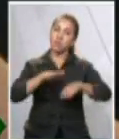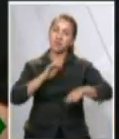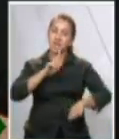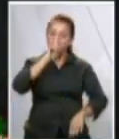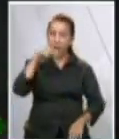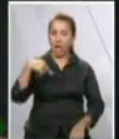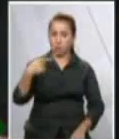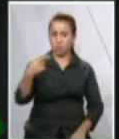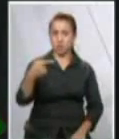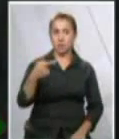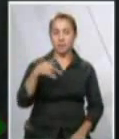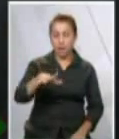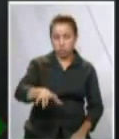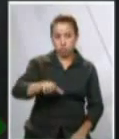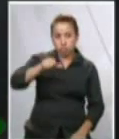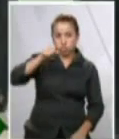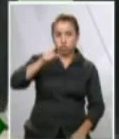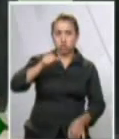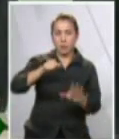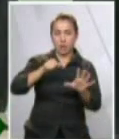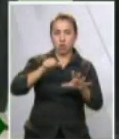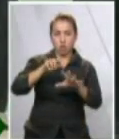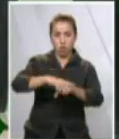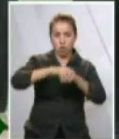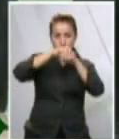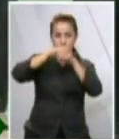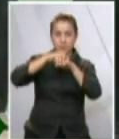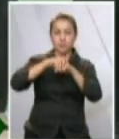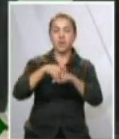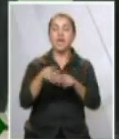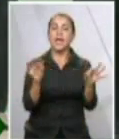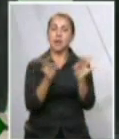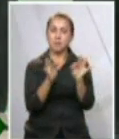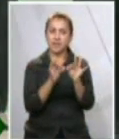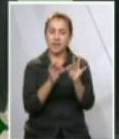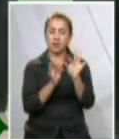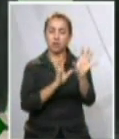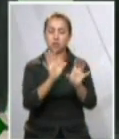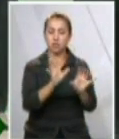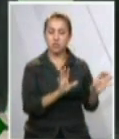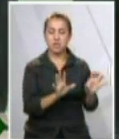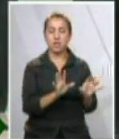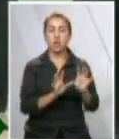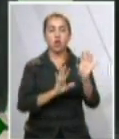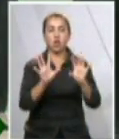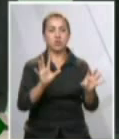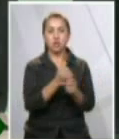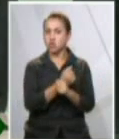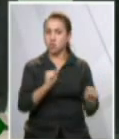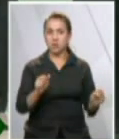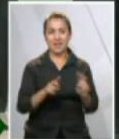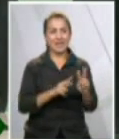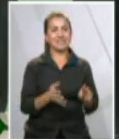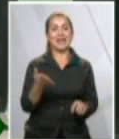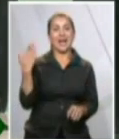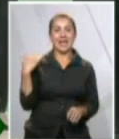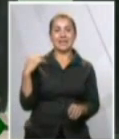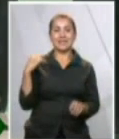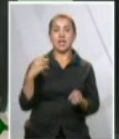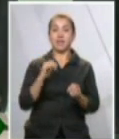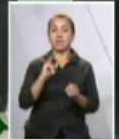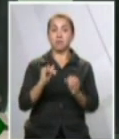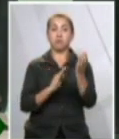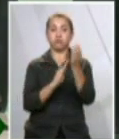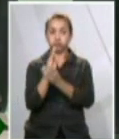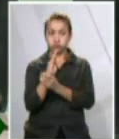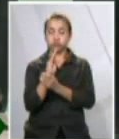tomar distintos tipos de objetos. Oye, Vladimir, ¿y qué cosas, para explicarlo súper sencillo para la gente, qué cosas no podías hacer antes de la prótesis y ahora puedes hacer,